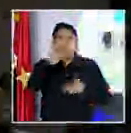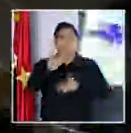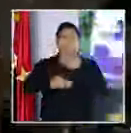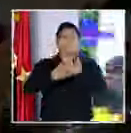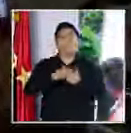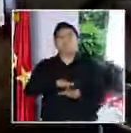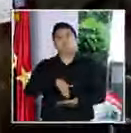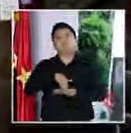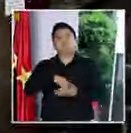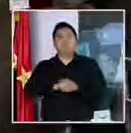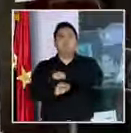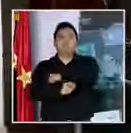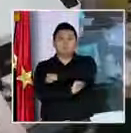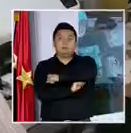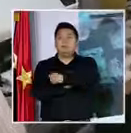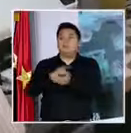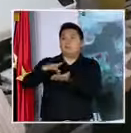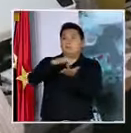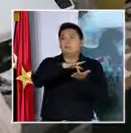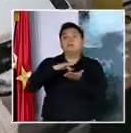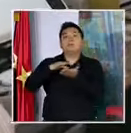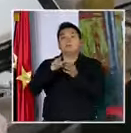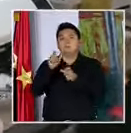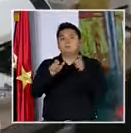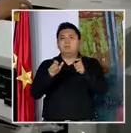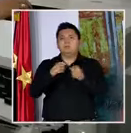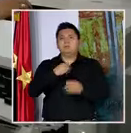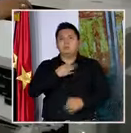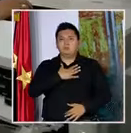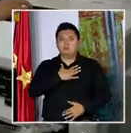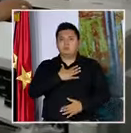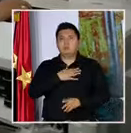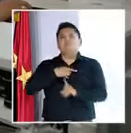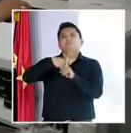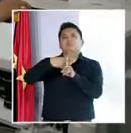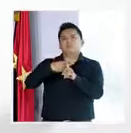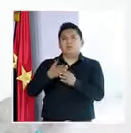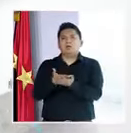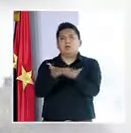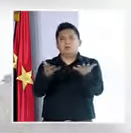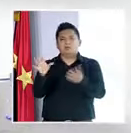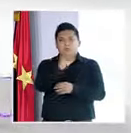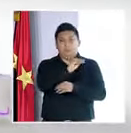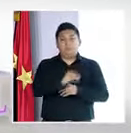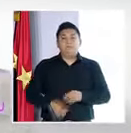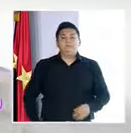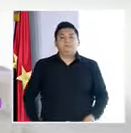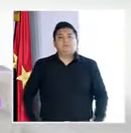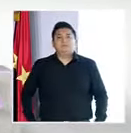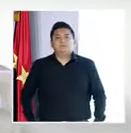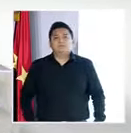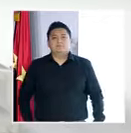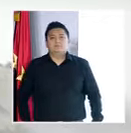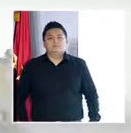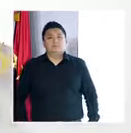procesos, fortalecer la participación ciudadana y generar más oportunidades para todos.